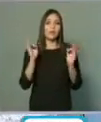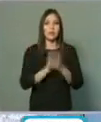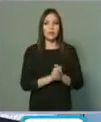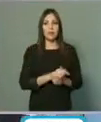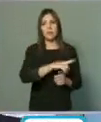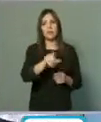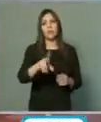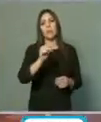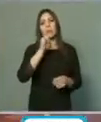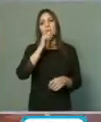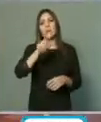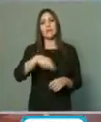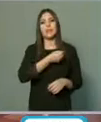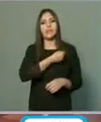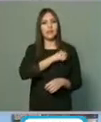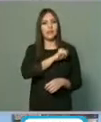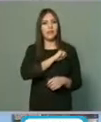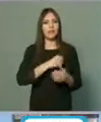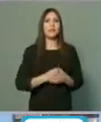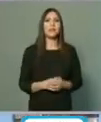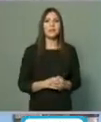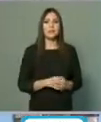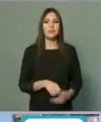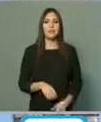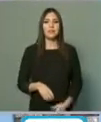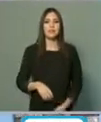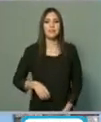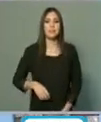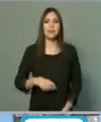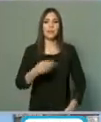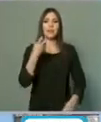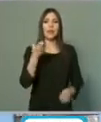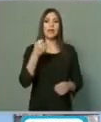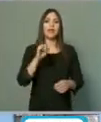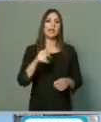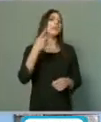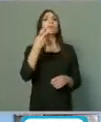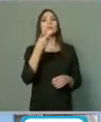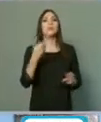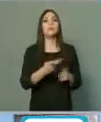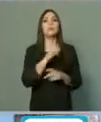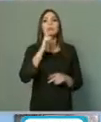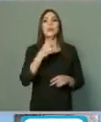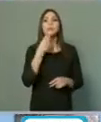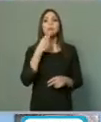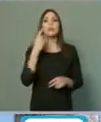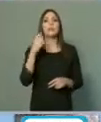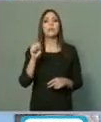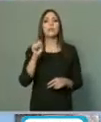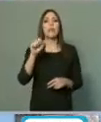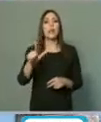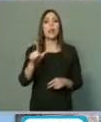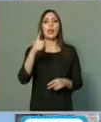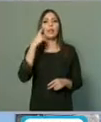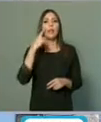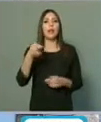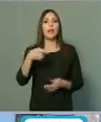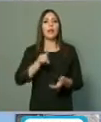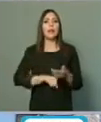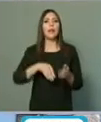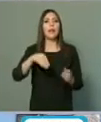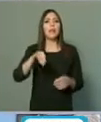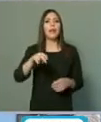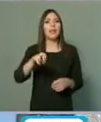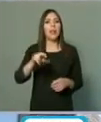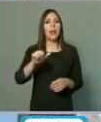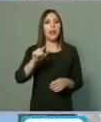sanos. Y bueno, esto ocurre por esta acción de la salinidad de los minerales. Es probable que esté así. Hay lagos